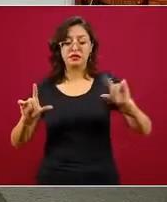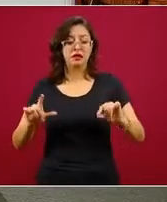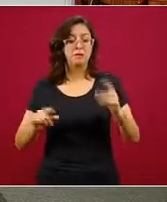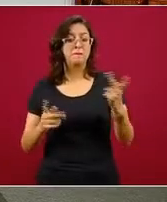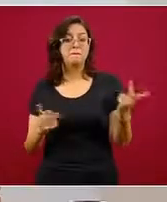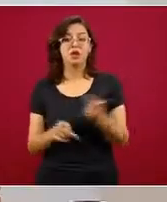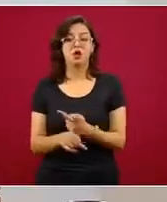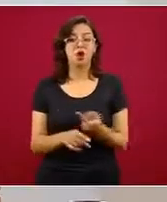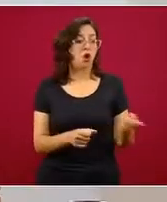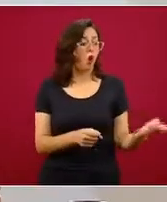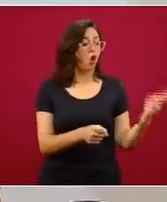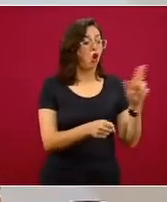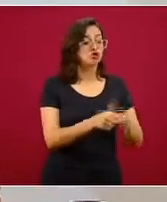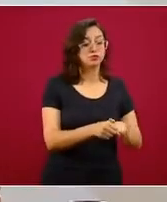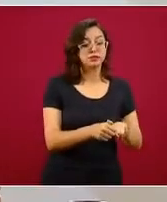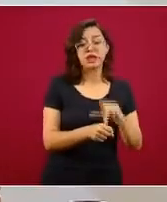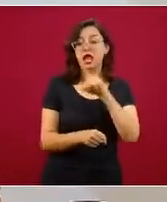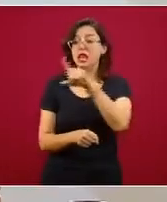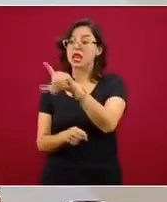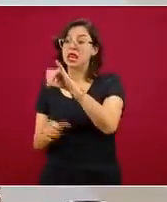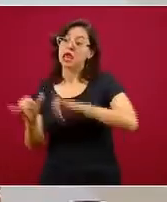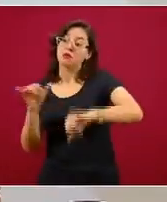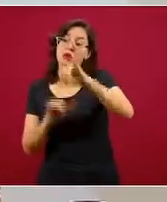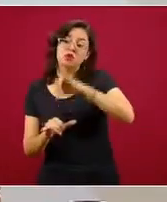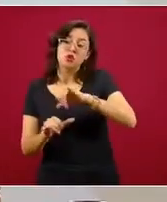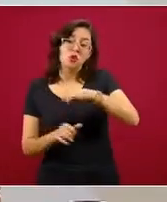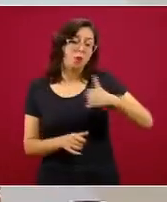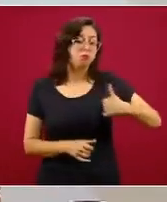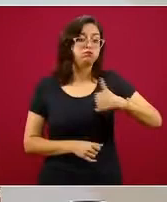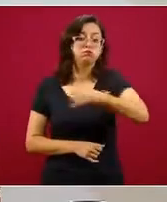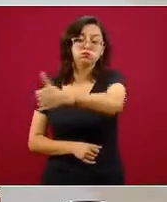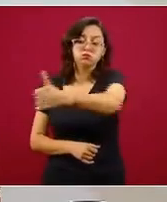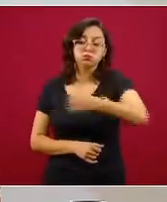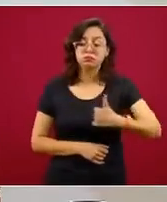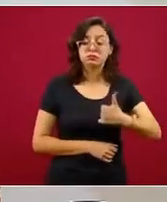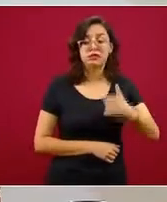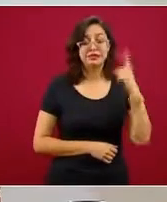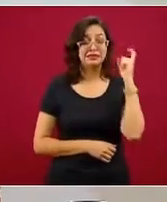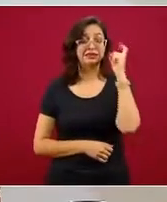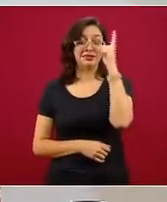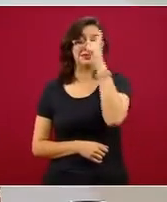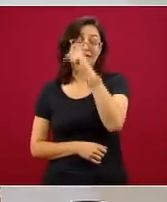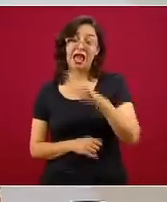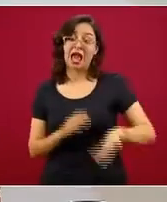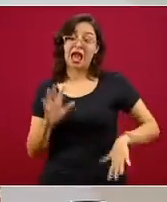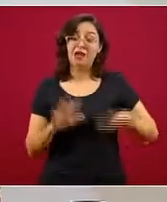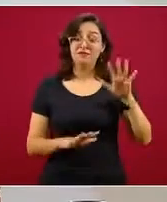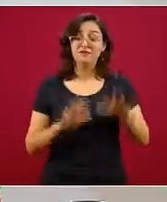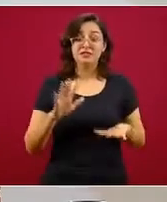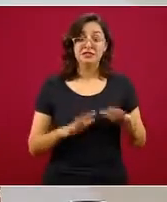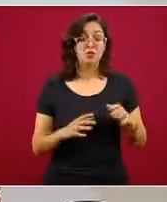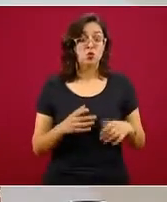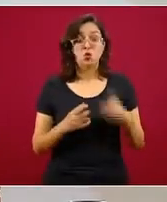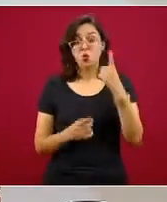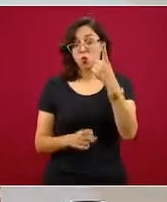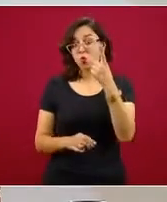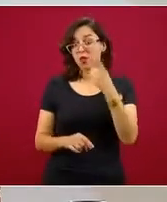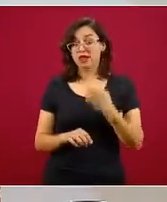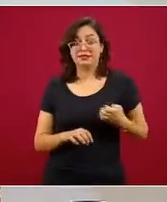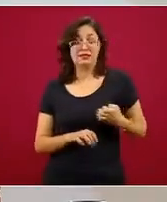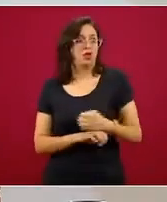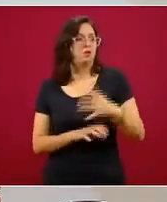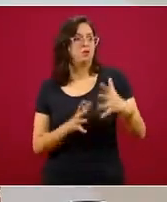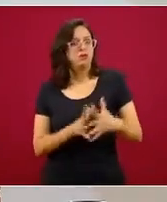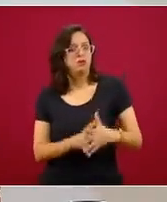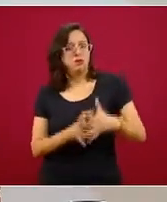distante y el laboratorio estatal de salud pública. En estados que son geográficamente dispersos, pues eso lleva un